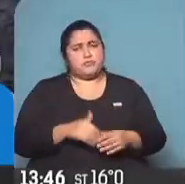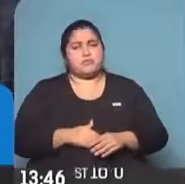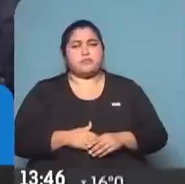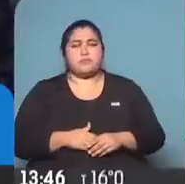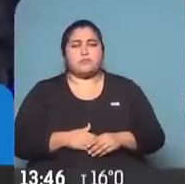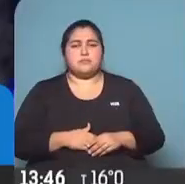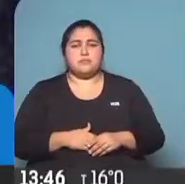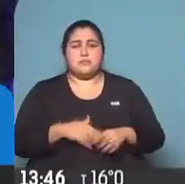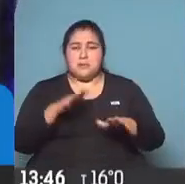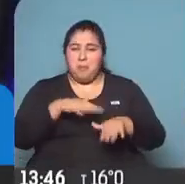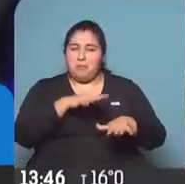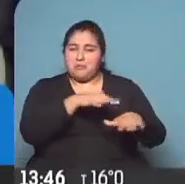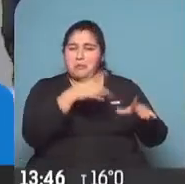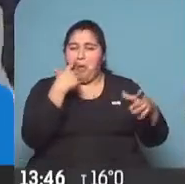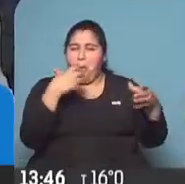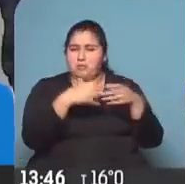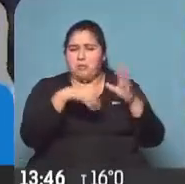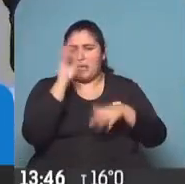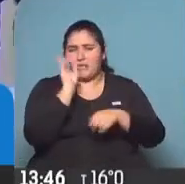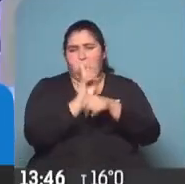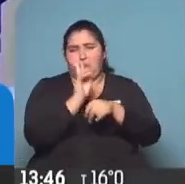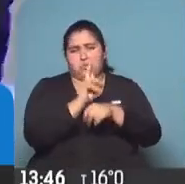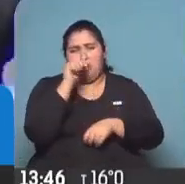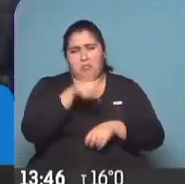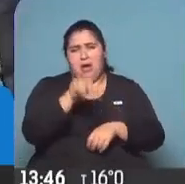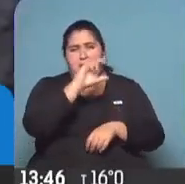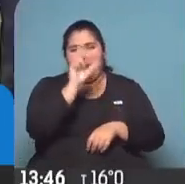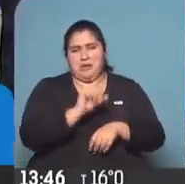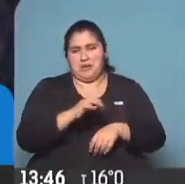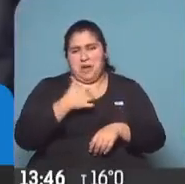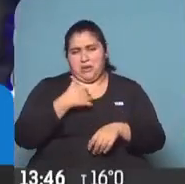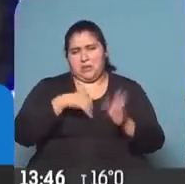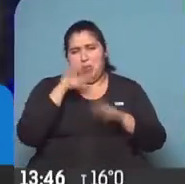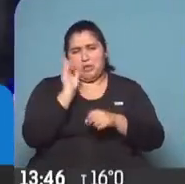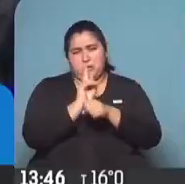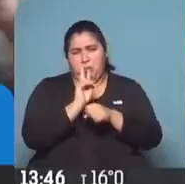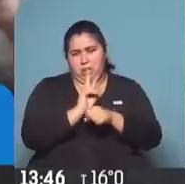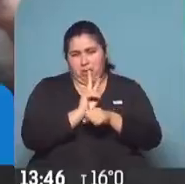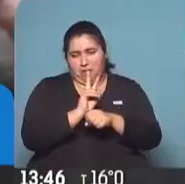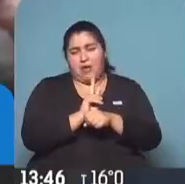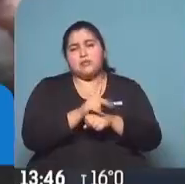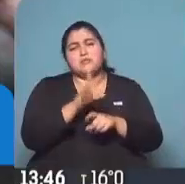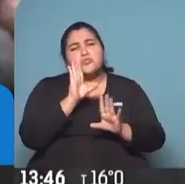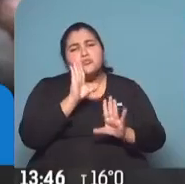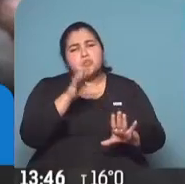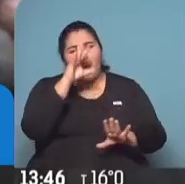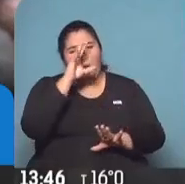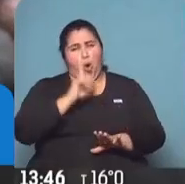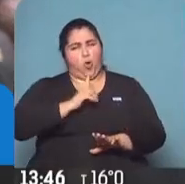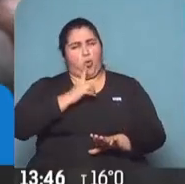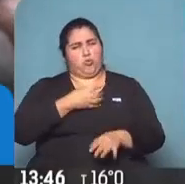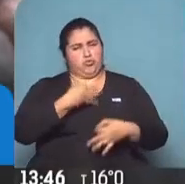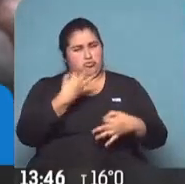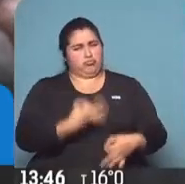son los de la seguridad en todo el territorio nacional llevando bien en alto que